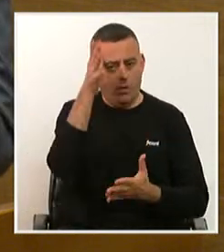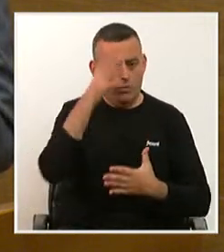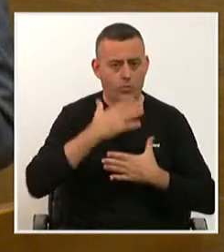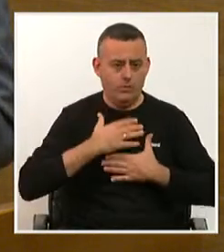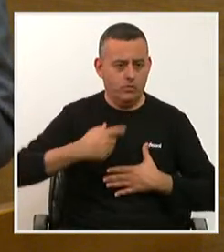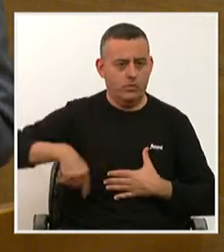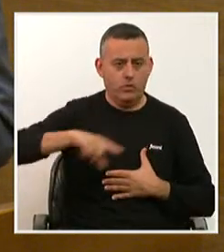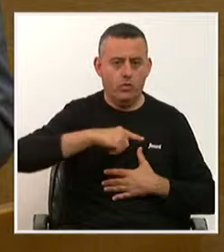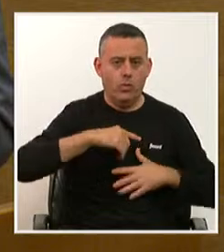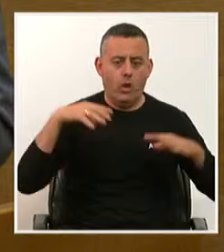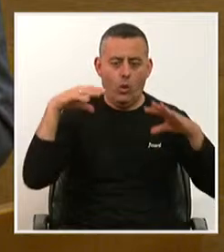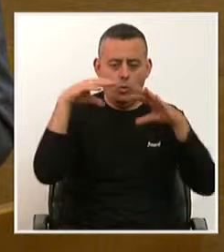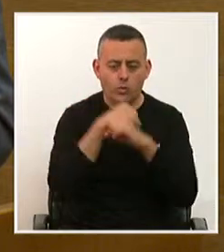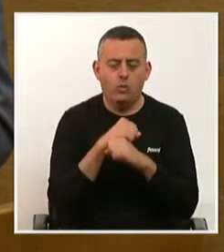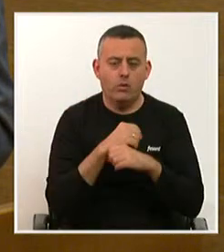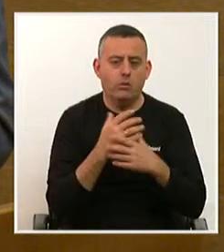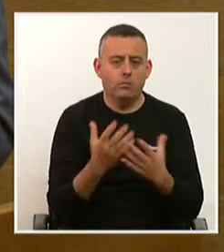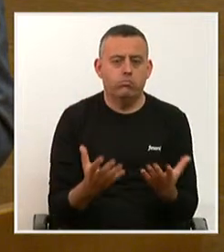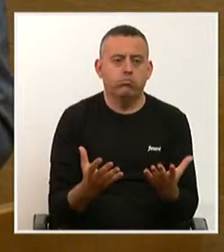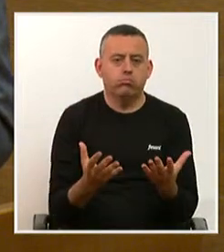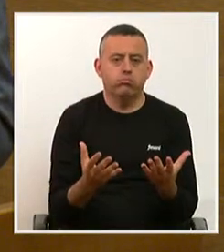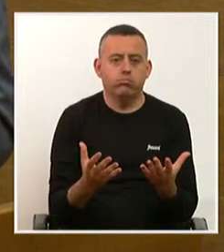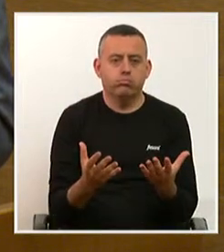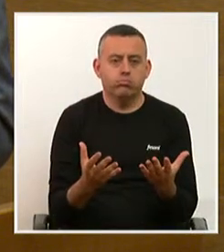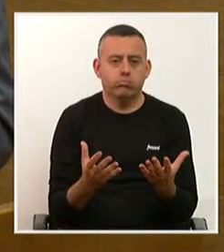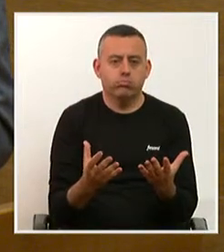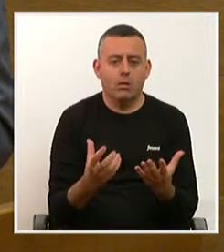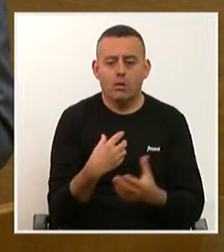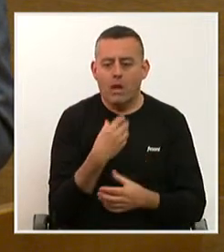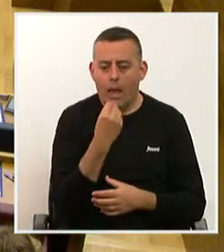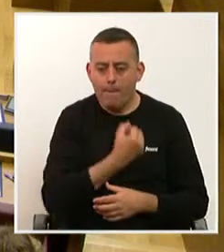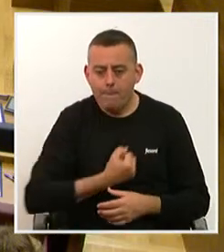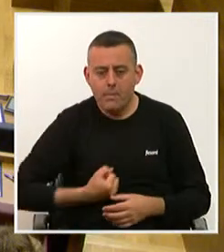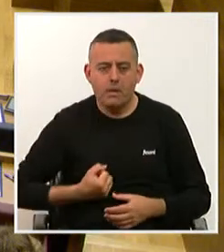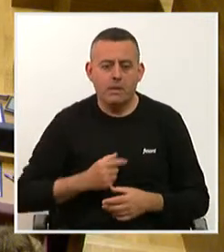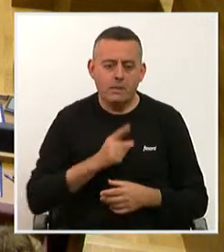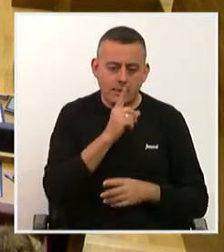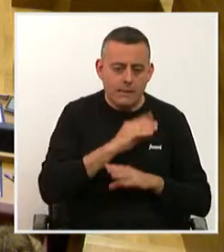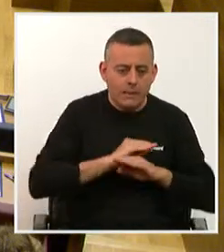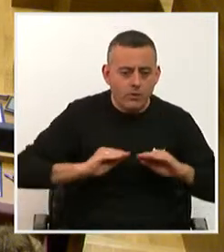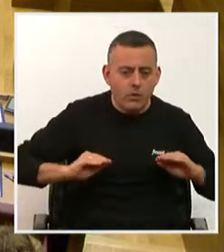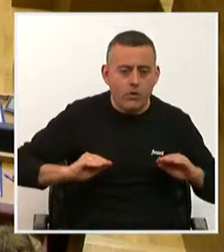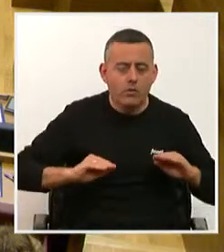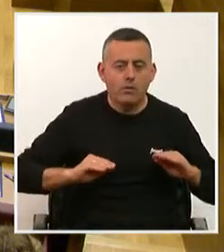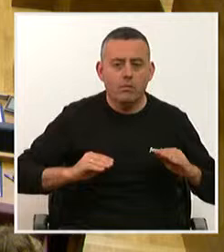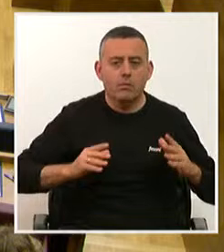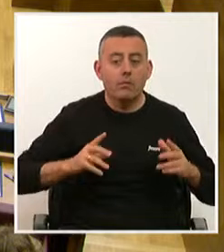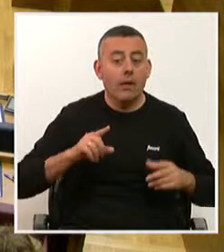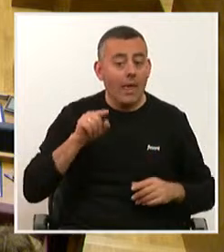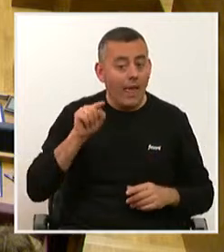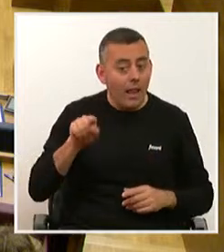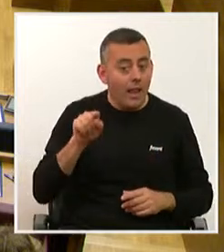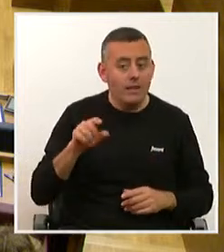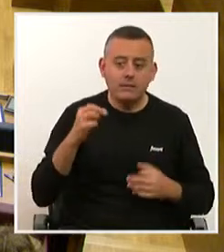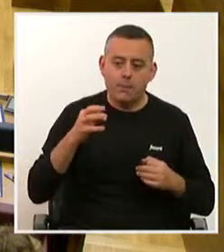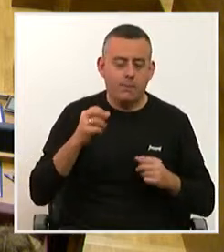y la la y el sil va estar des